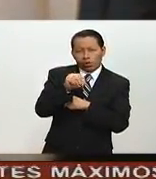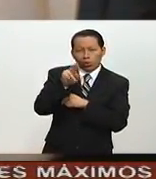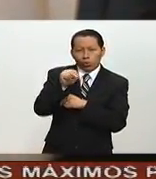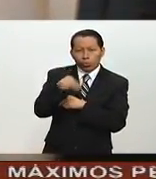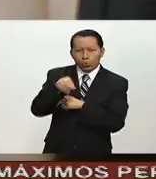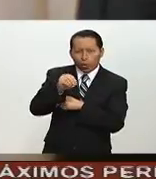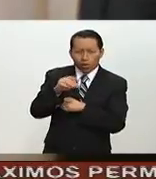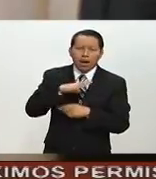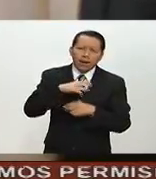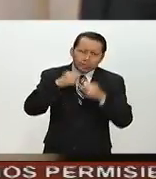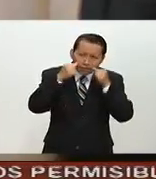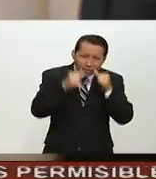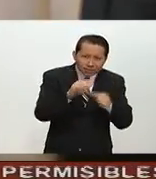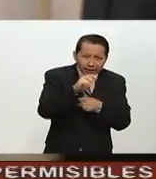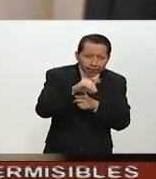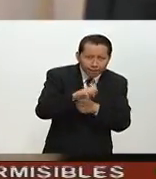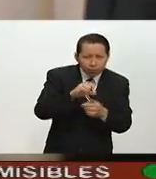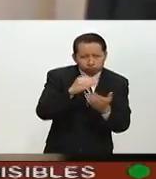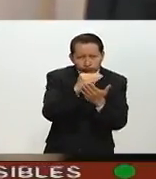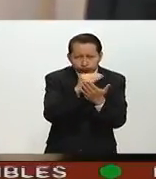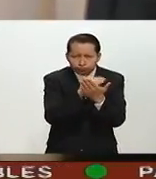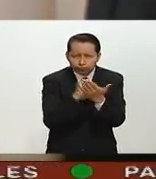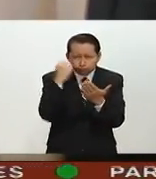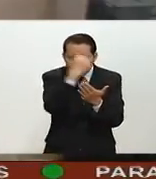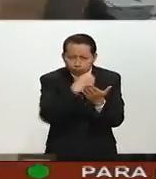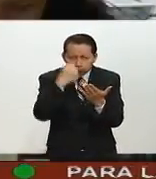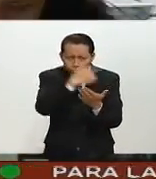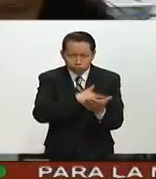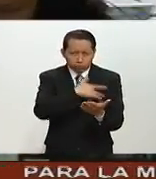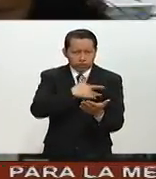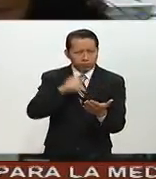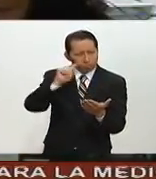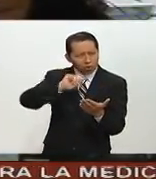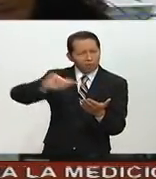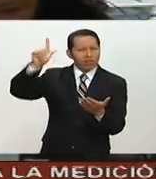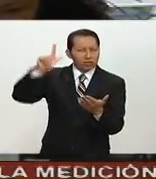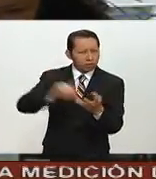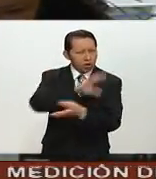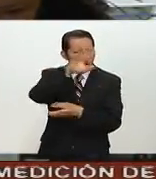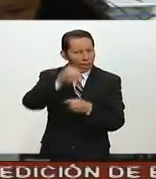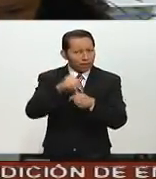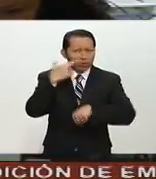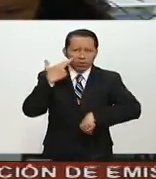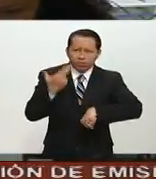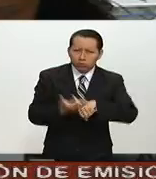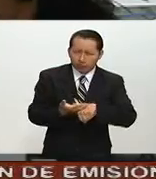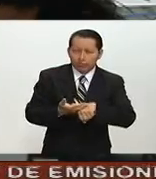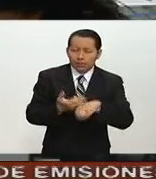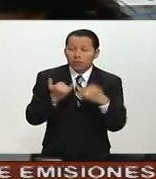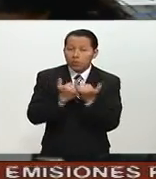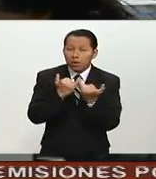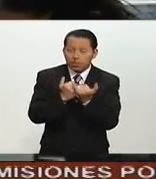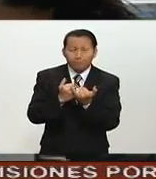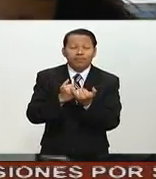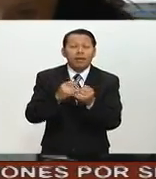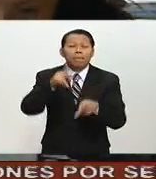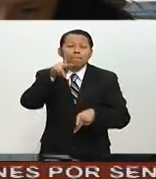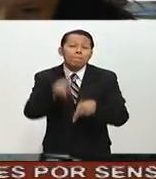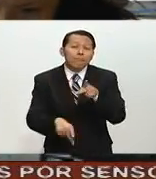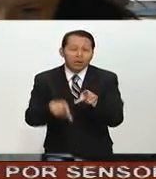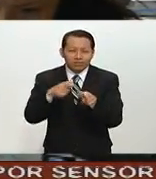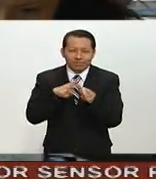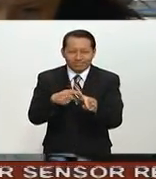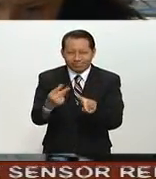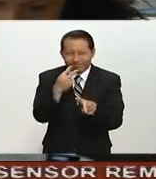planteamientos del CENTE a través de un análisis puntual, sensible, profesional y responsable. Vamos a hacer una pausa. Está